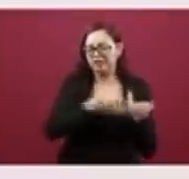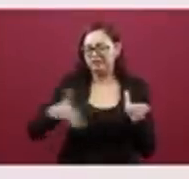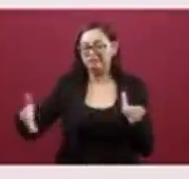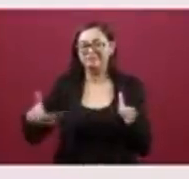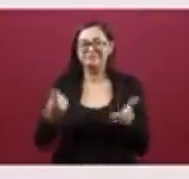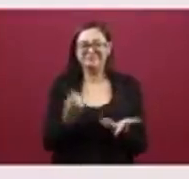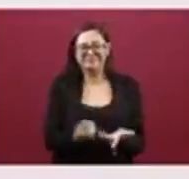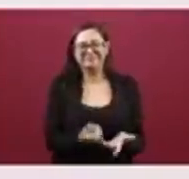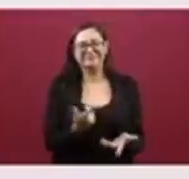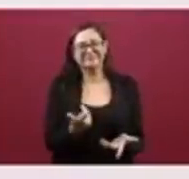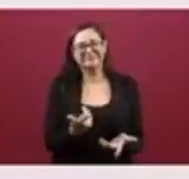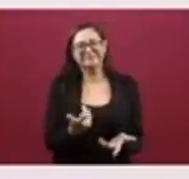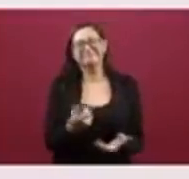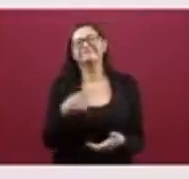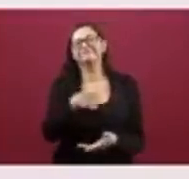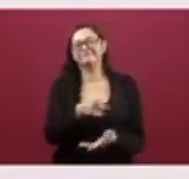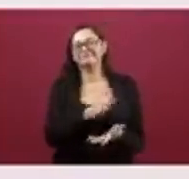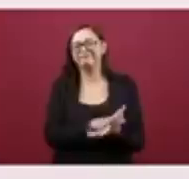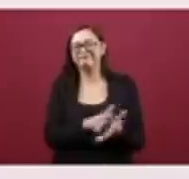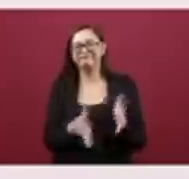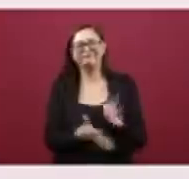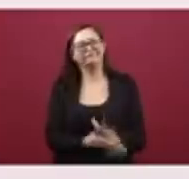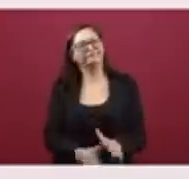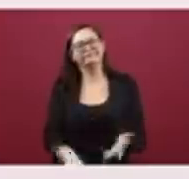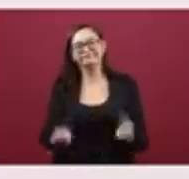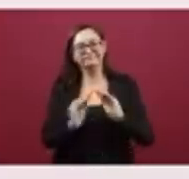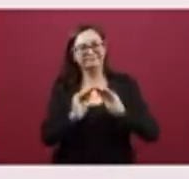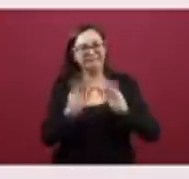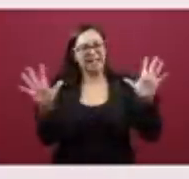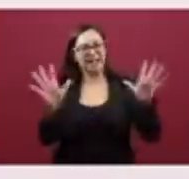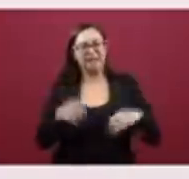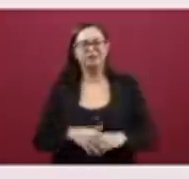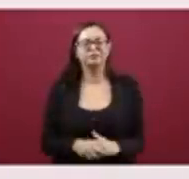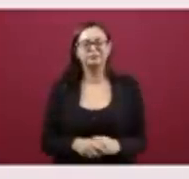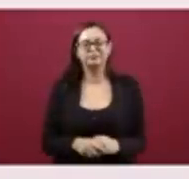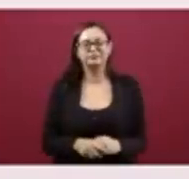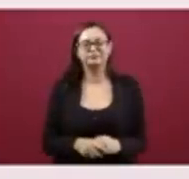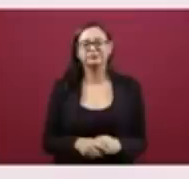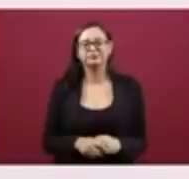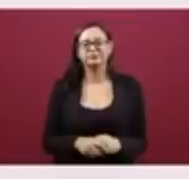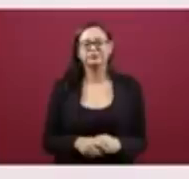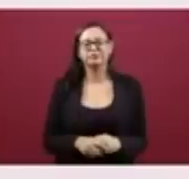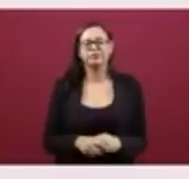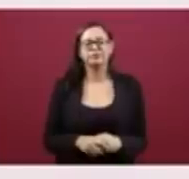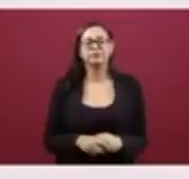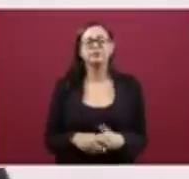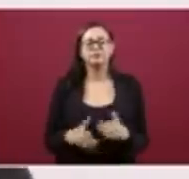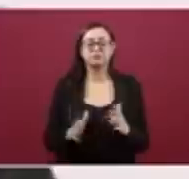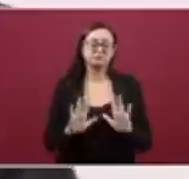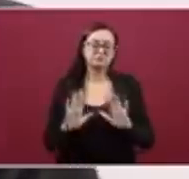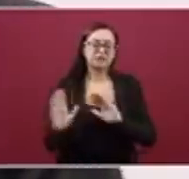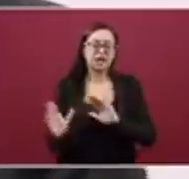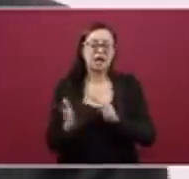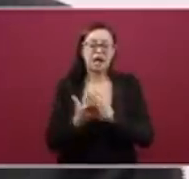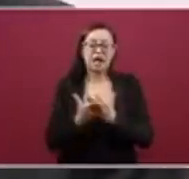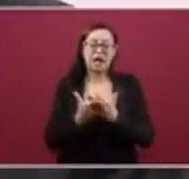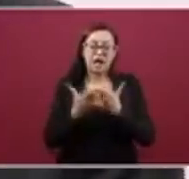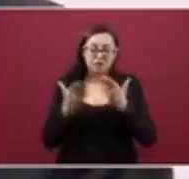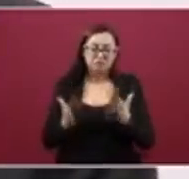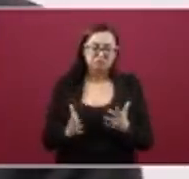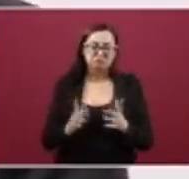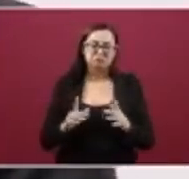claro además ya se aprobó en el congreso a la unión